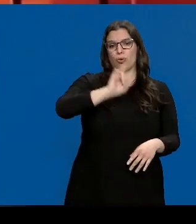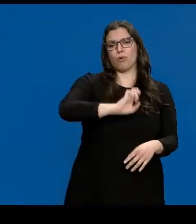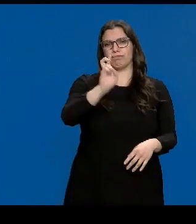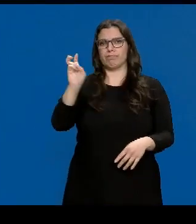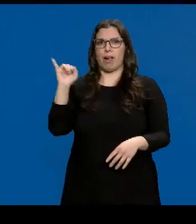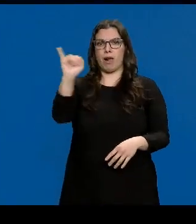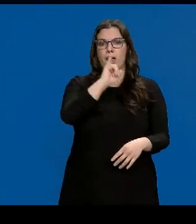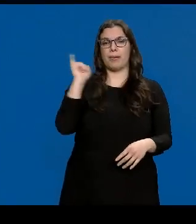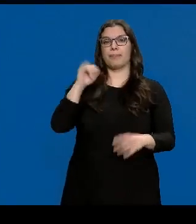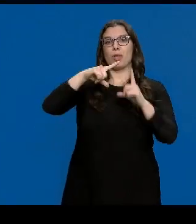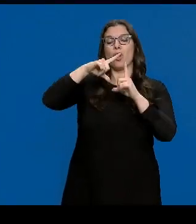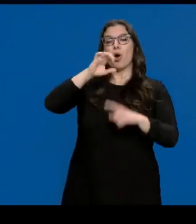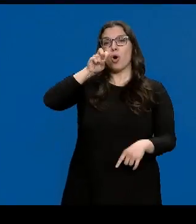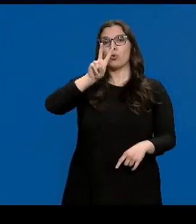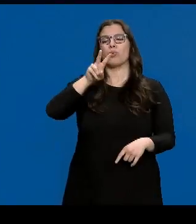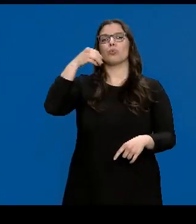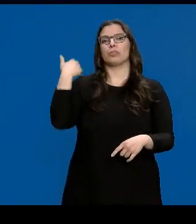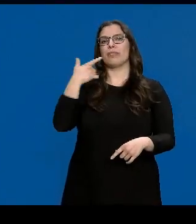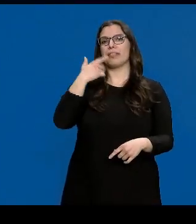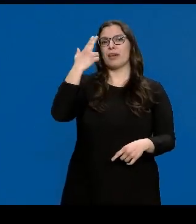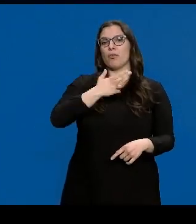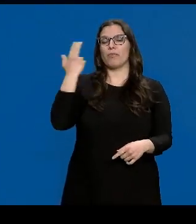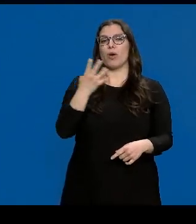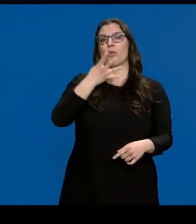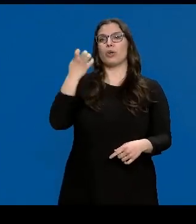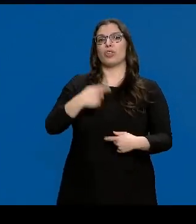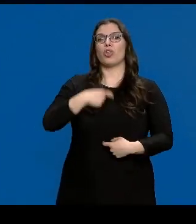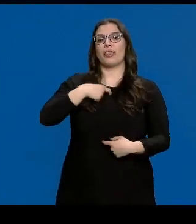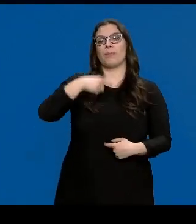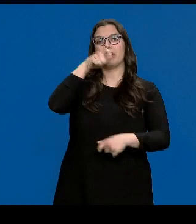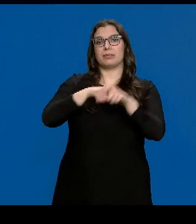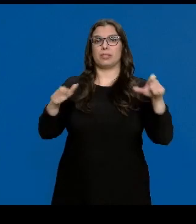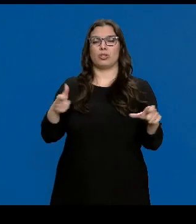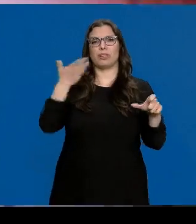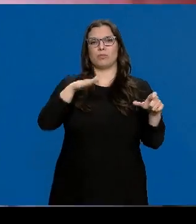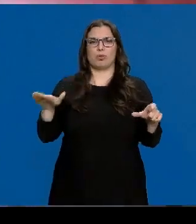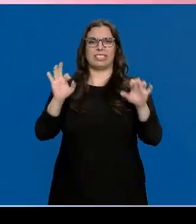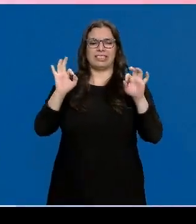horas. La ONU confirma ya más de 400 civiles muertos en Ucrania.